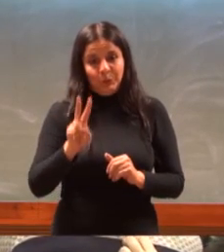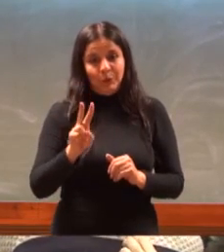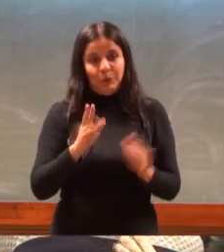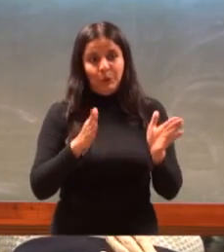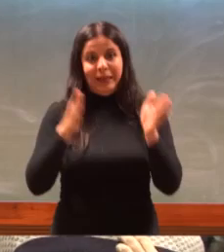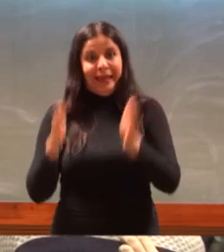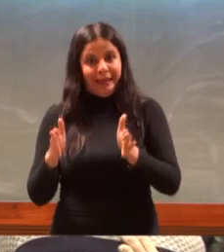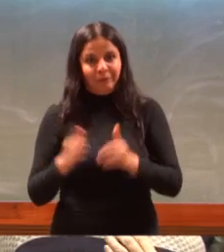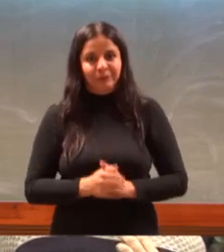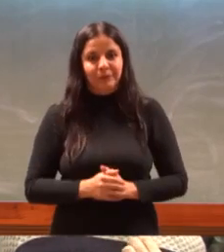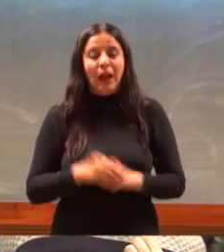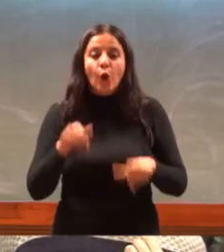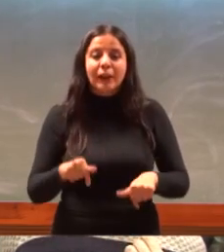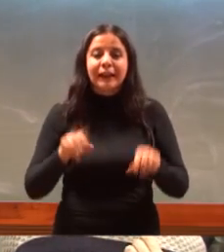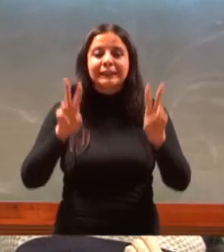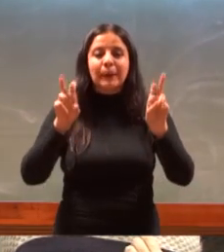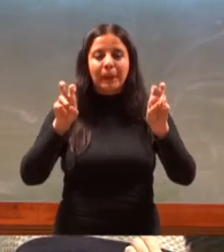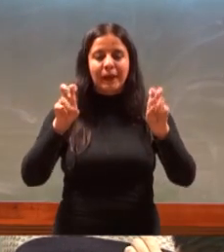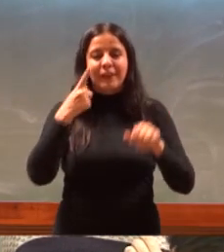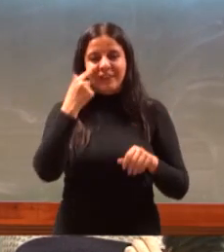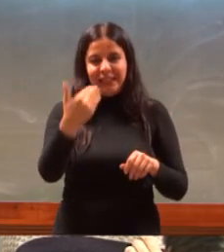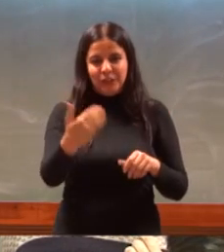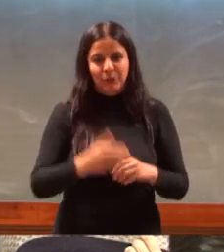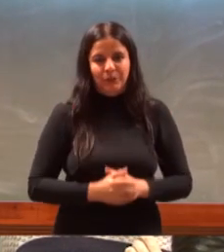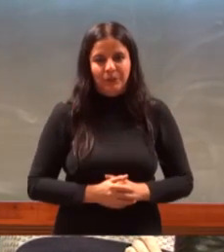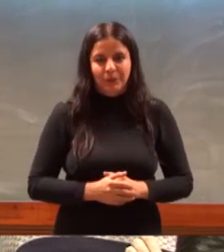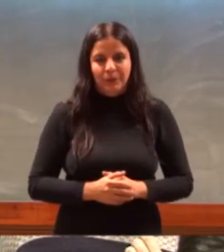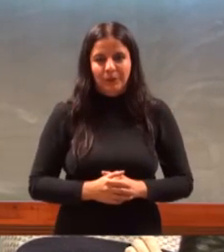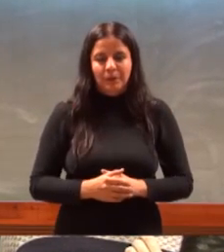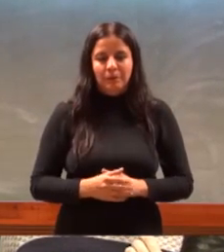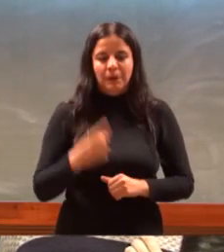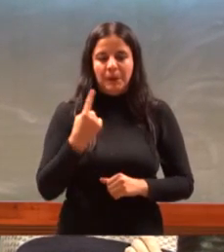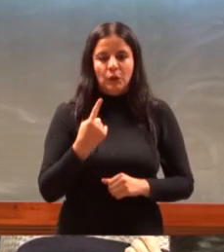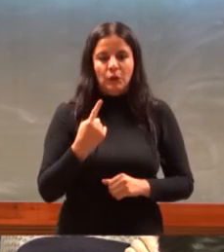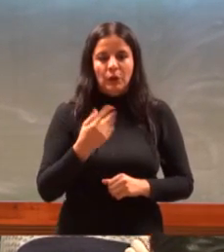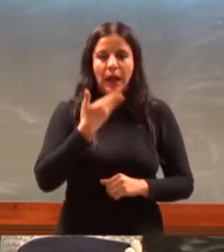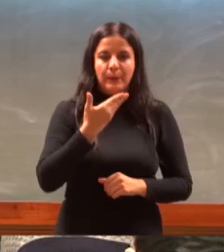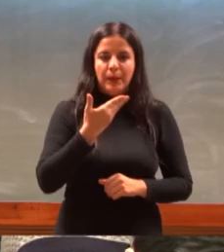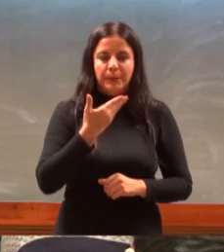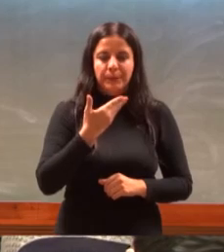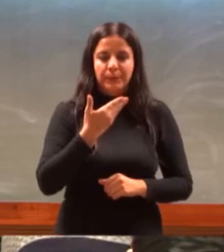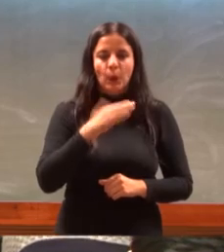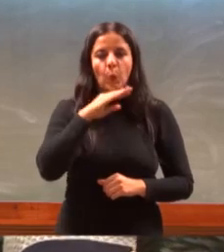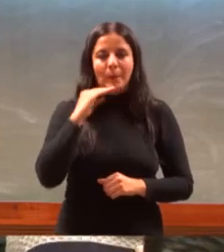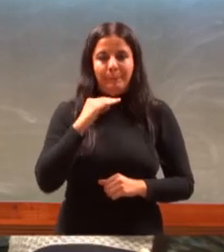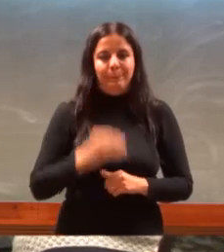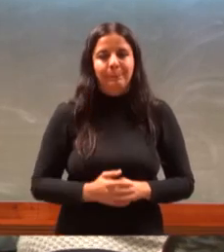investigación En primer término eh va a hablar Juan Pablo